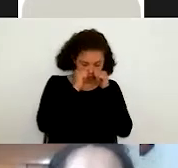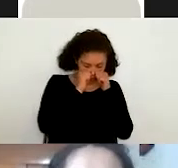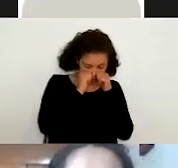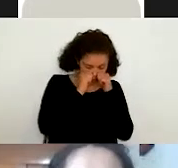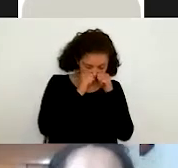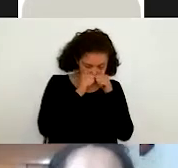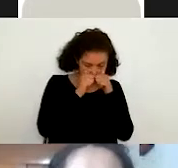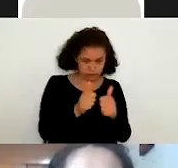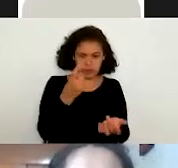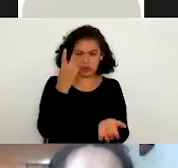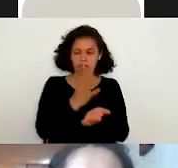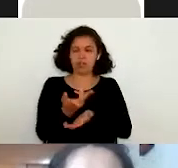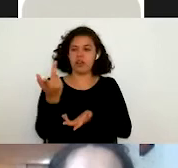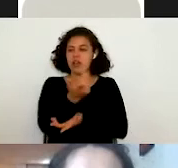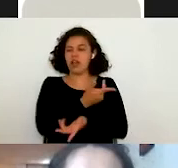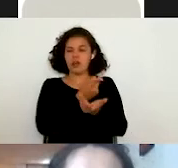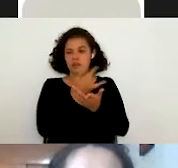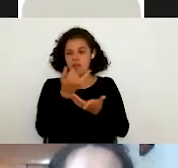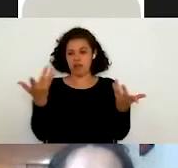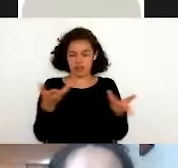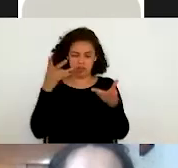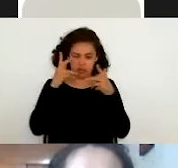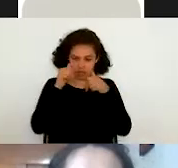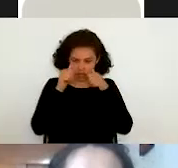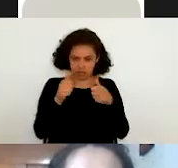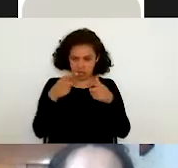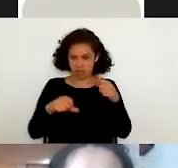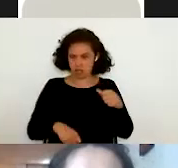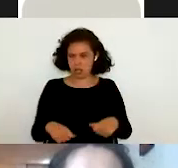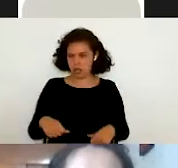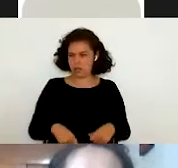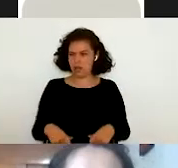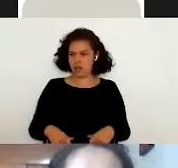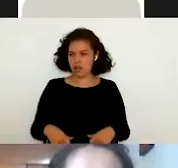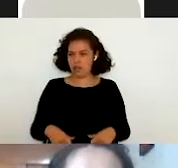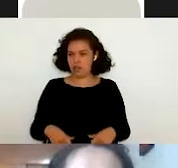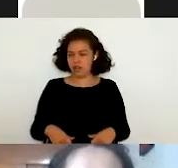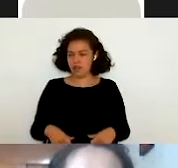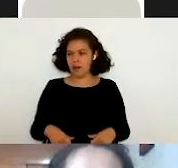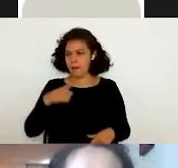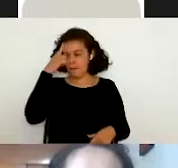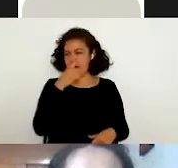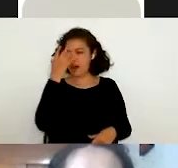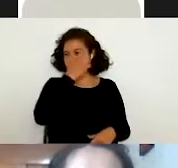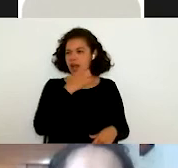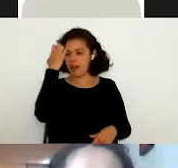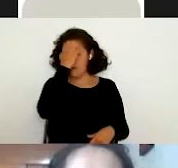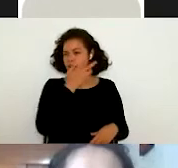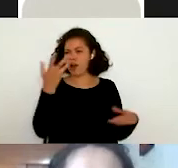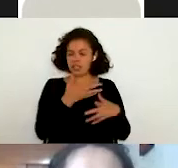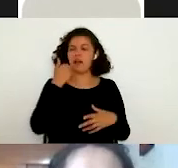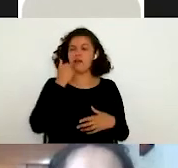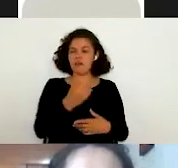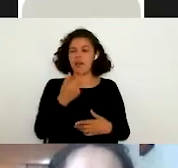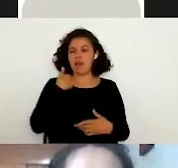estar presente en la ejecución del proyecto, en las actividades, para evaluar si se están llevando a cabo conforme